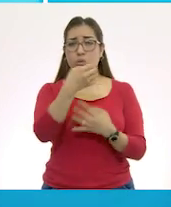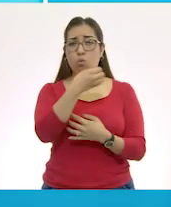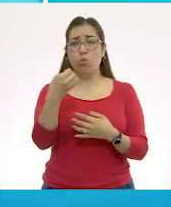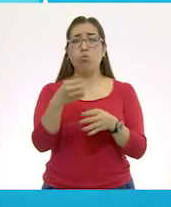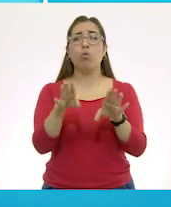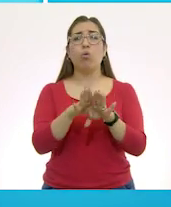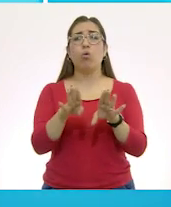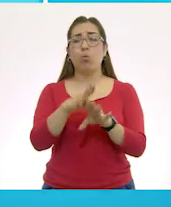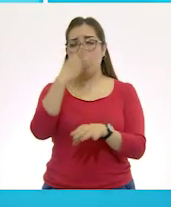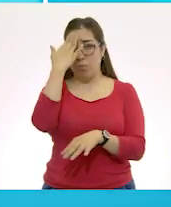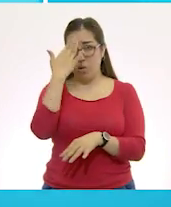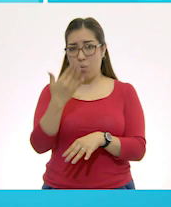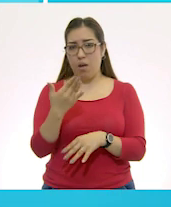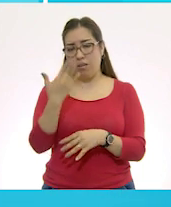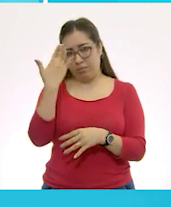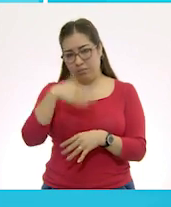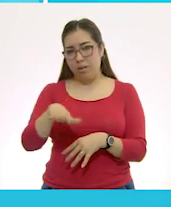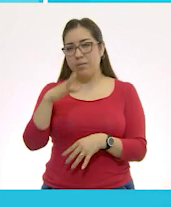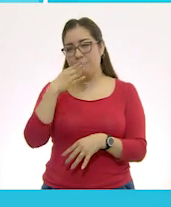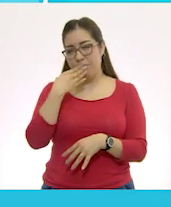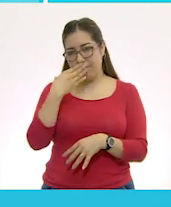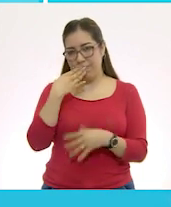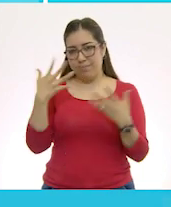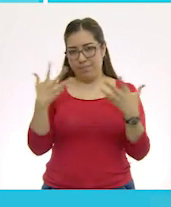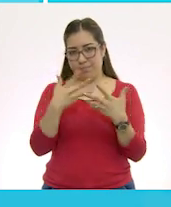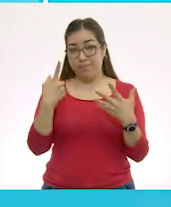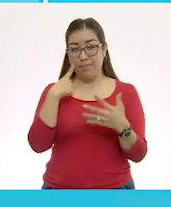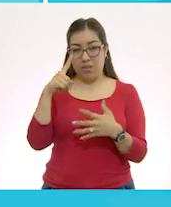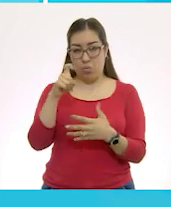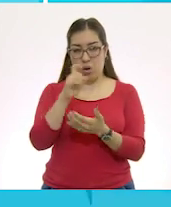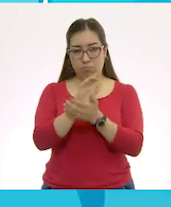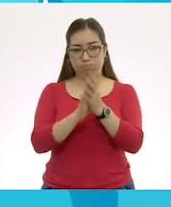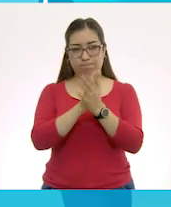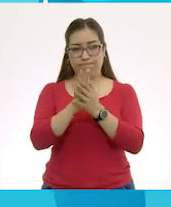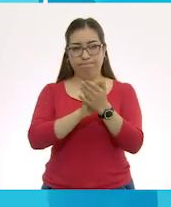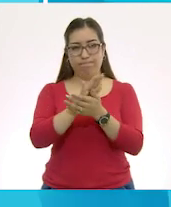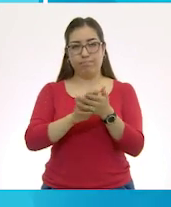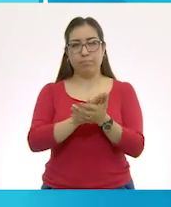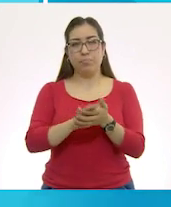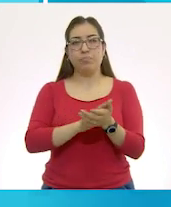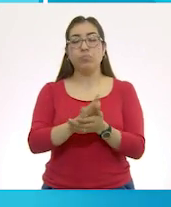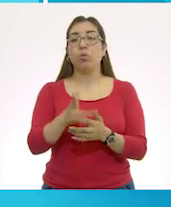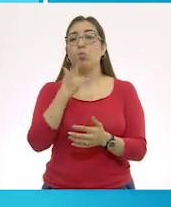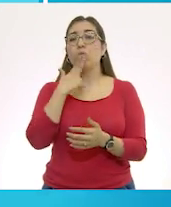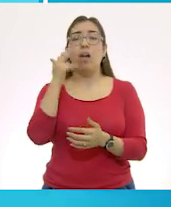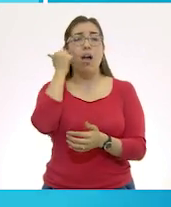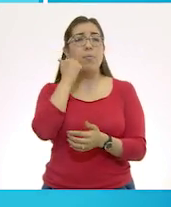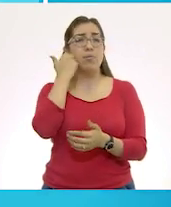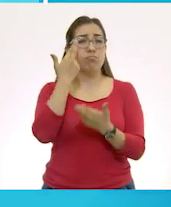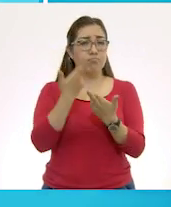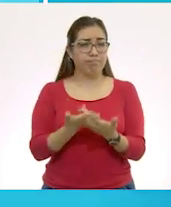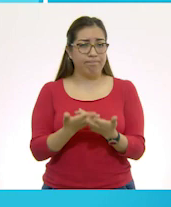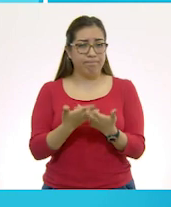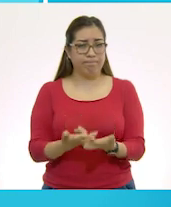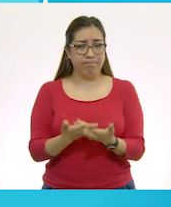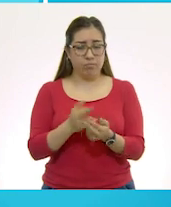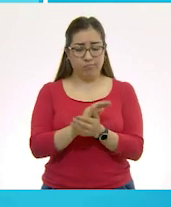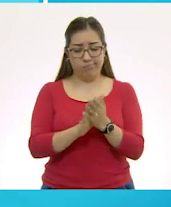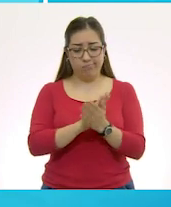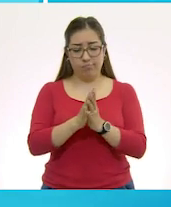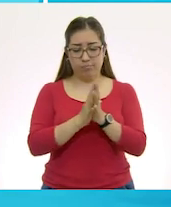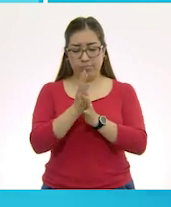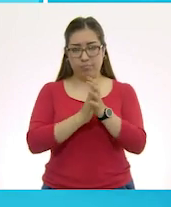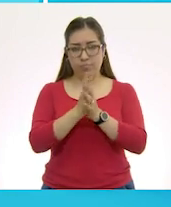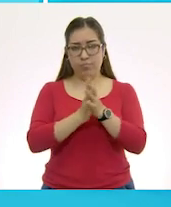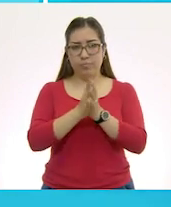para hacerlo correctamente como que tus manos usa suficiente jabón frota